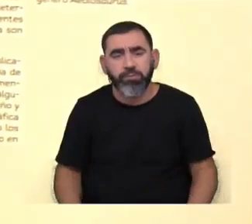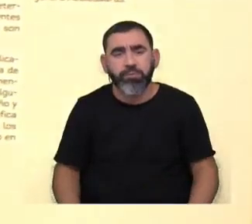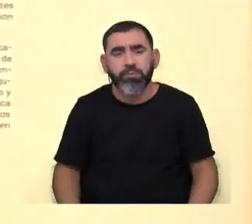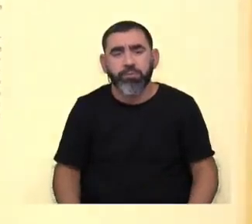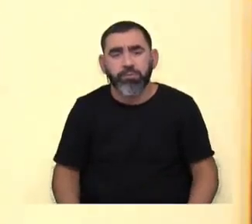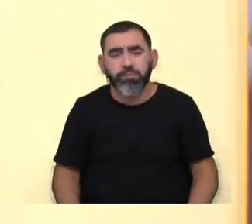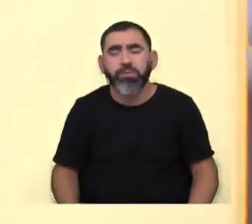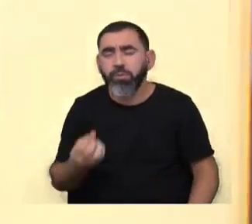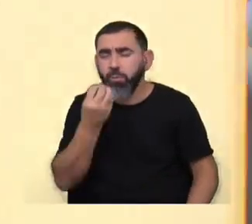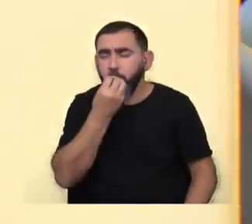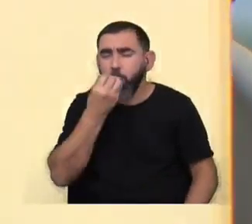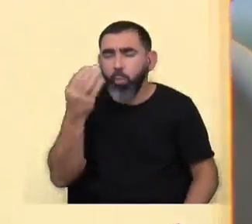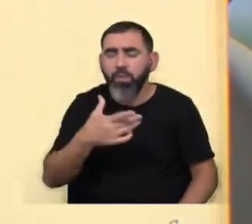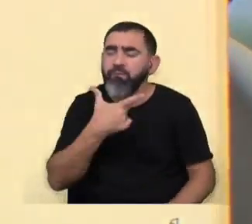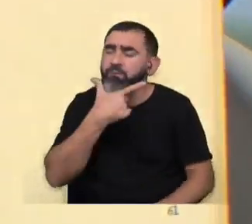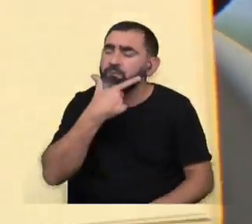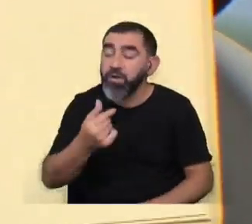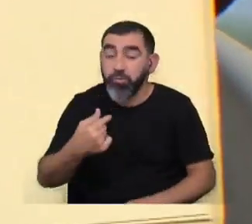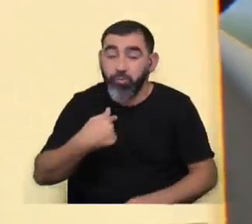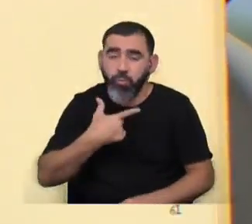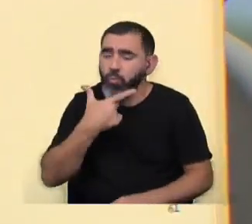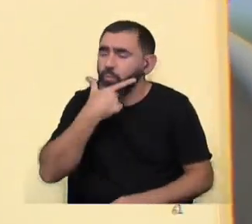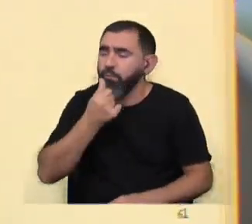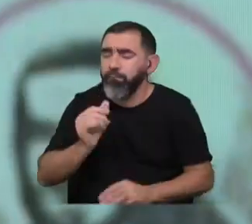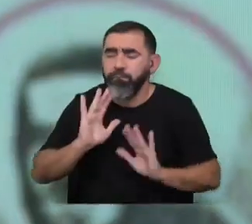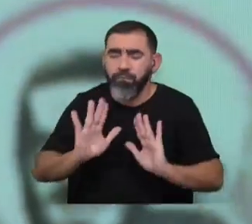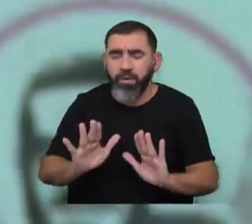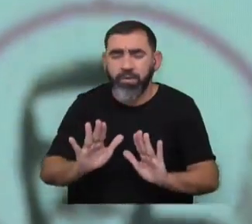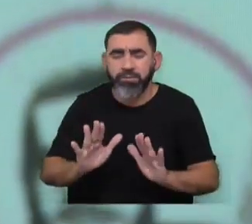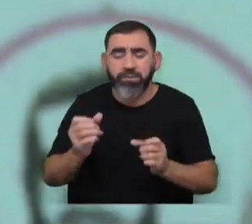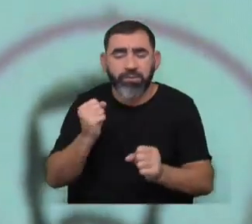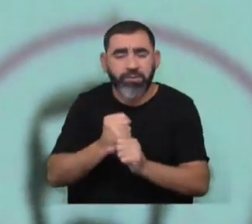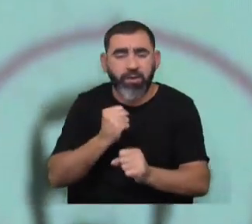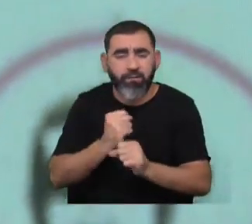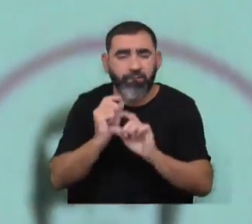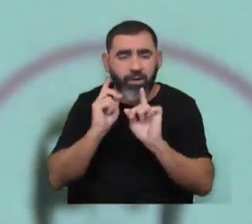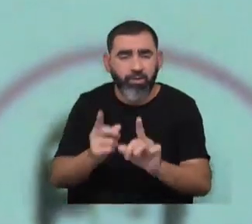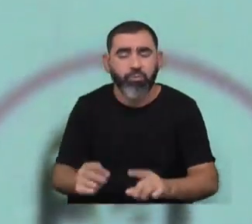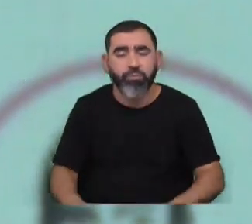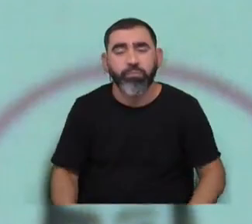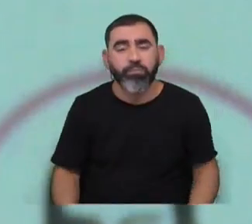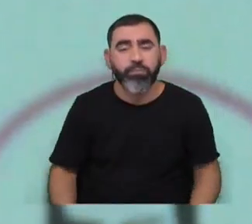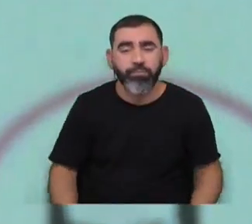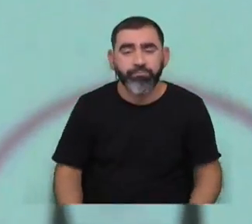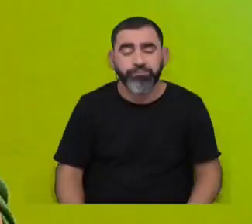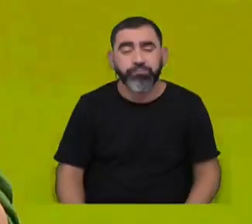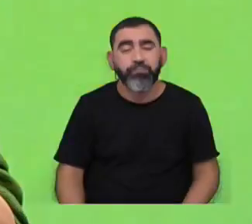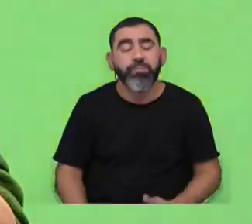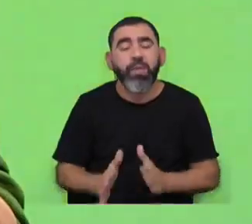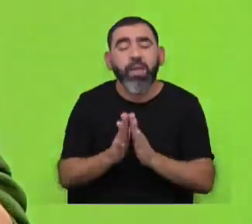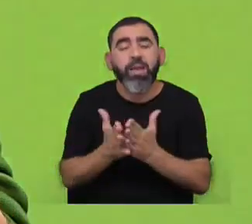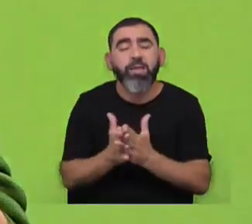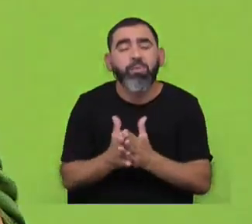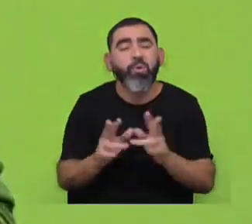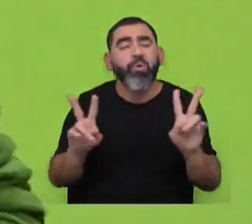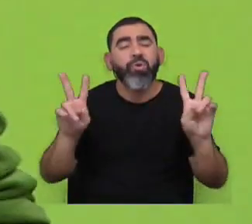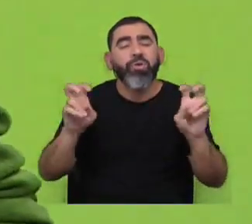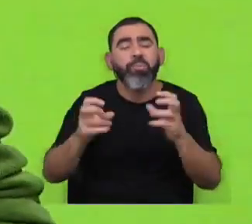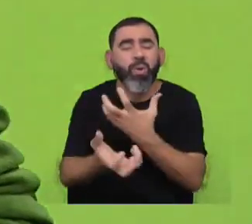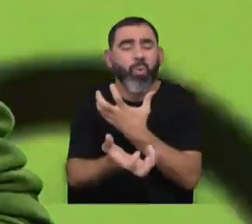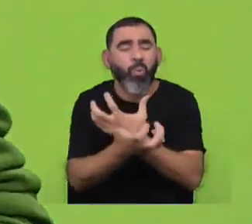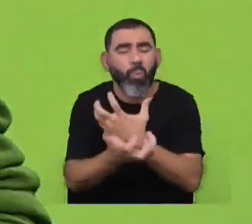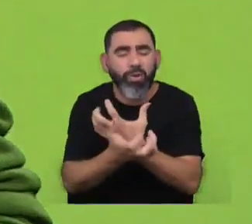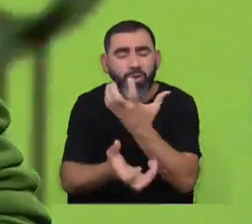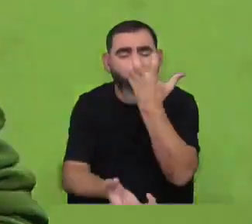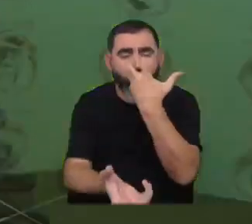está buenísimo. Y es fácil, en mi caso, facilita muchísimo el trabajo. Sí, sí, tal cual. Es que el libro, más que hablar de los fósiles o de